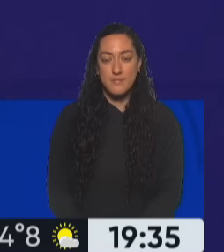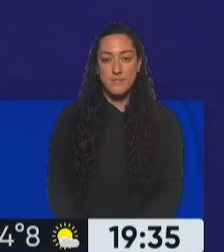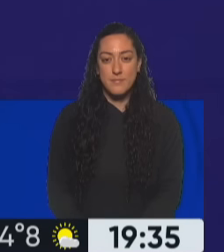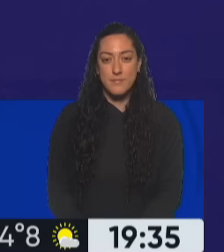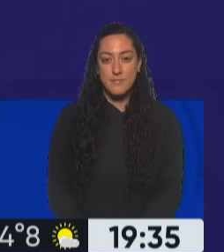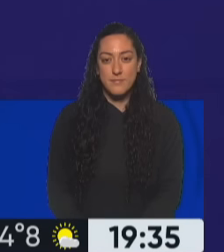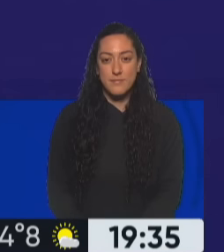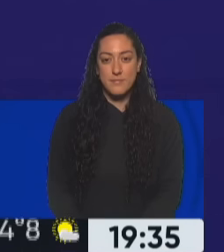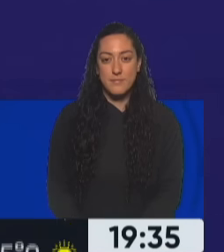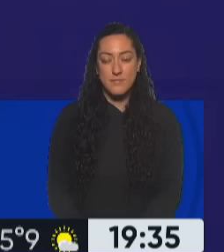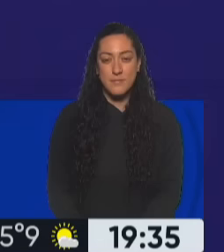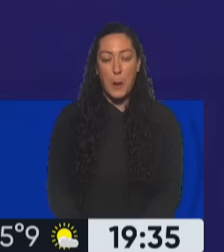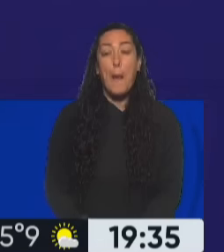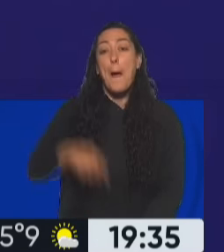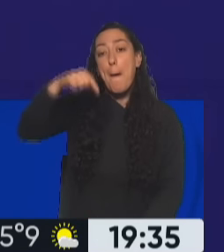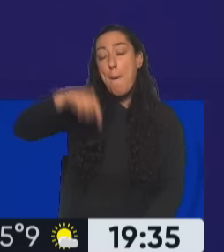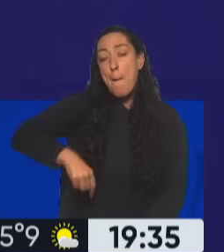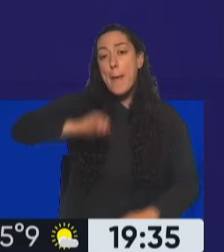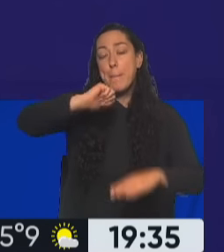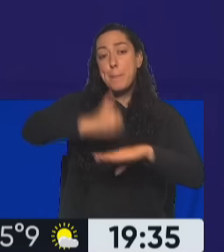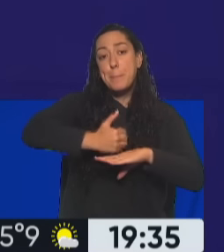La charla de hoy